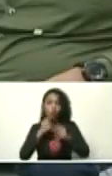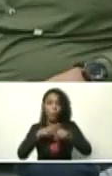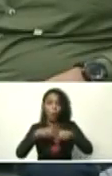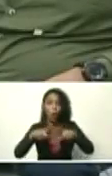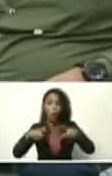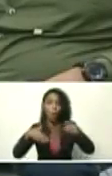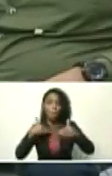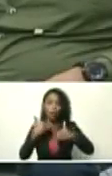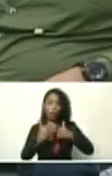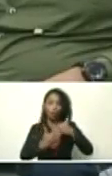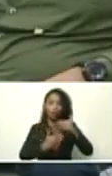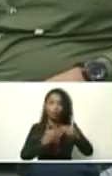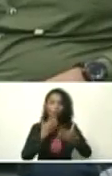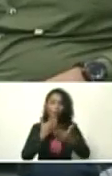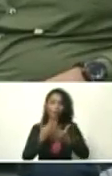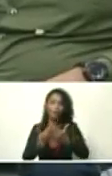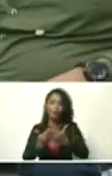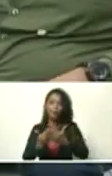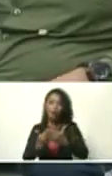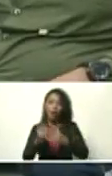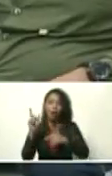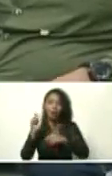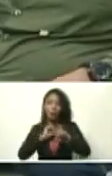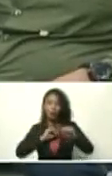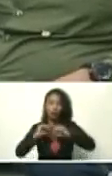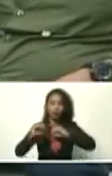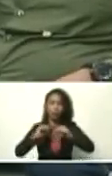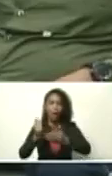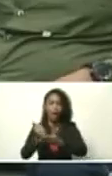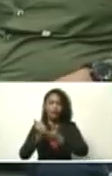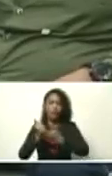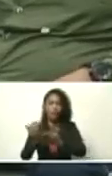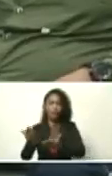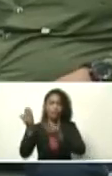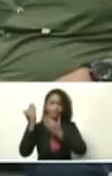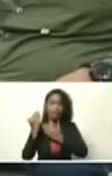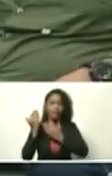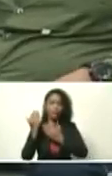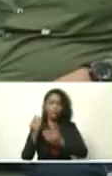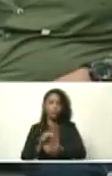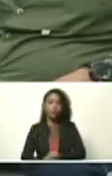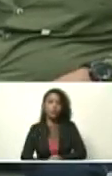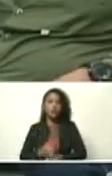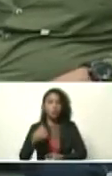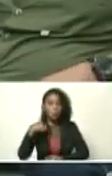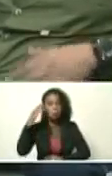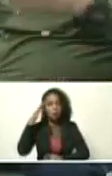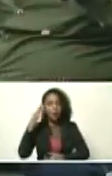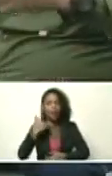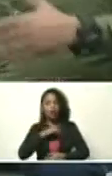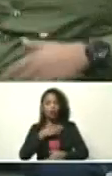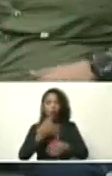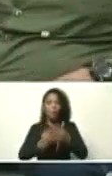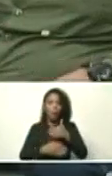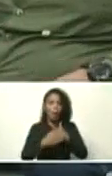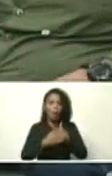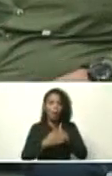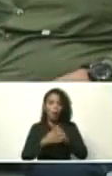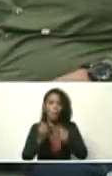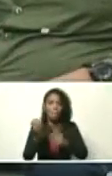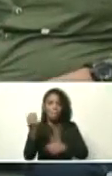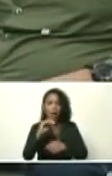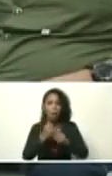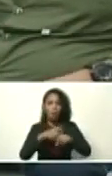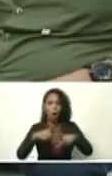estamos creciendo poco a poco y gracias a este motor y a esta ayuda que nos están brindando, sé que vamos a salir, vamos a crecer muchísimos